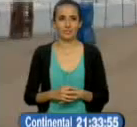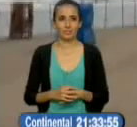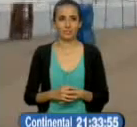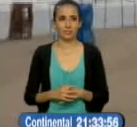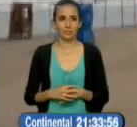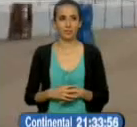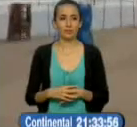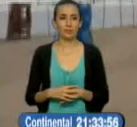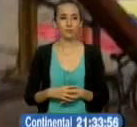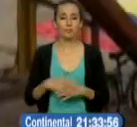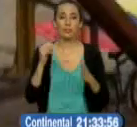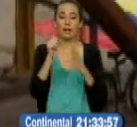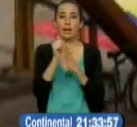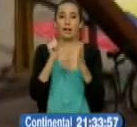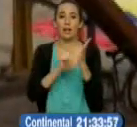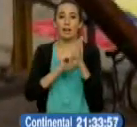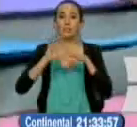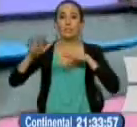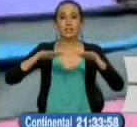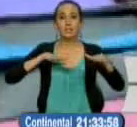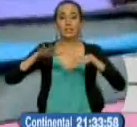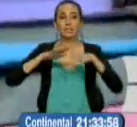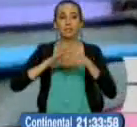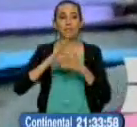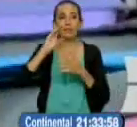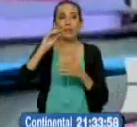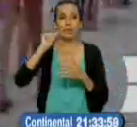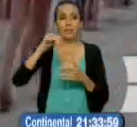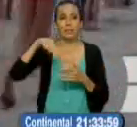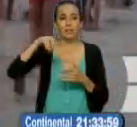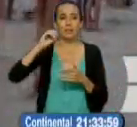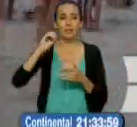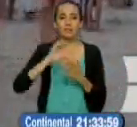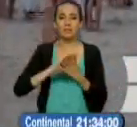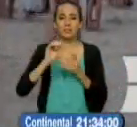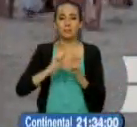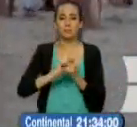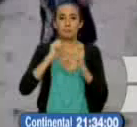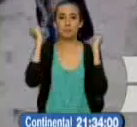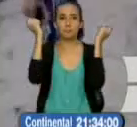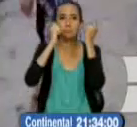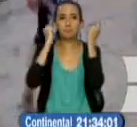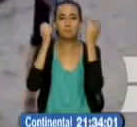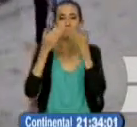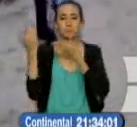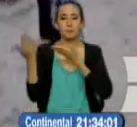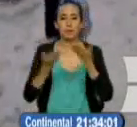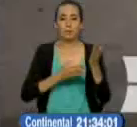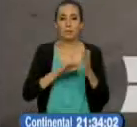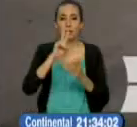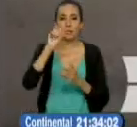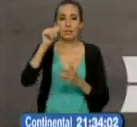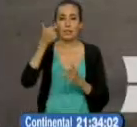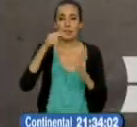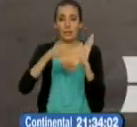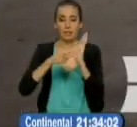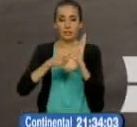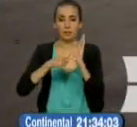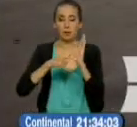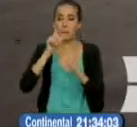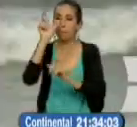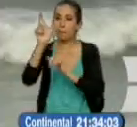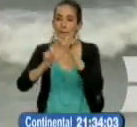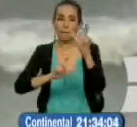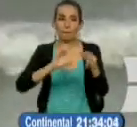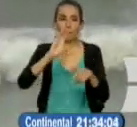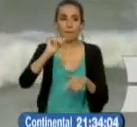La agenda en Manabí comienza este viernes con el Canoa Fest, un evento que se extenderá hasta el domingo y busca atraer a cerca de 10.000 turistas a las playas de canoa